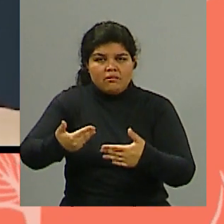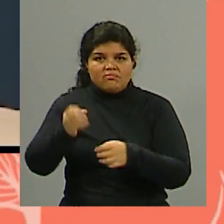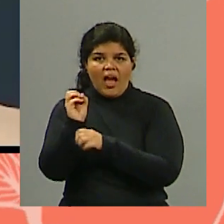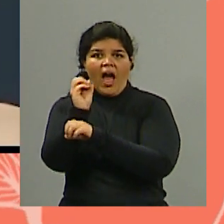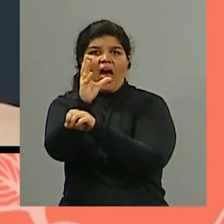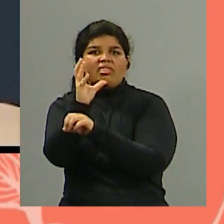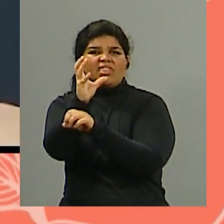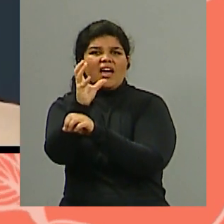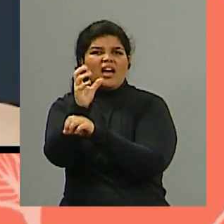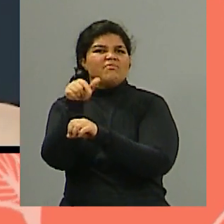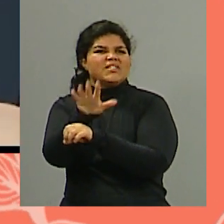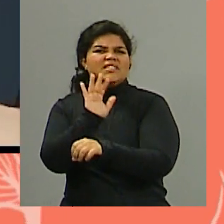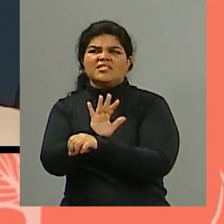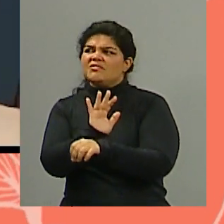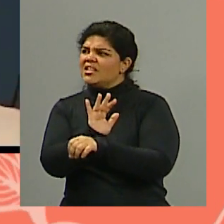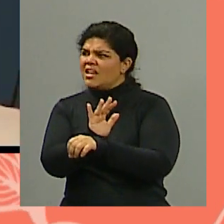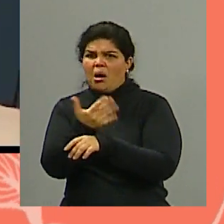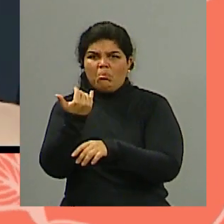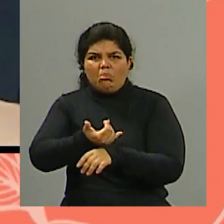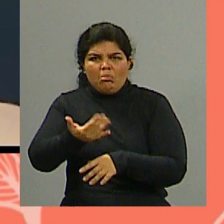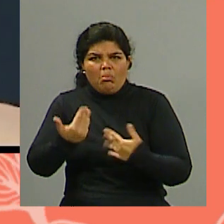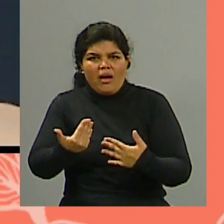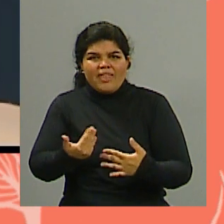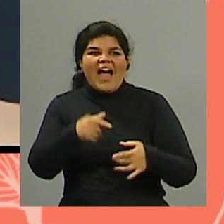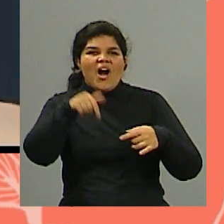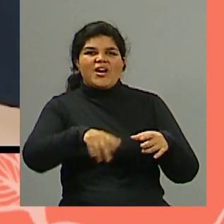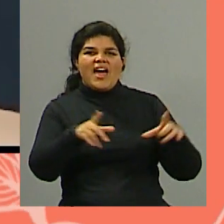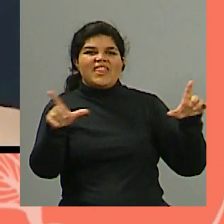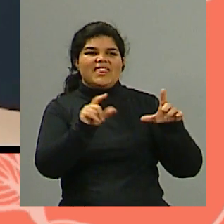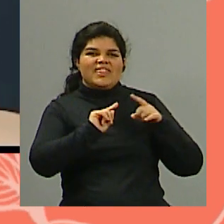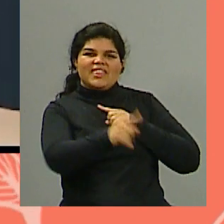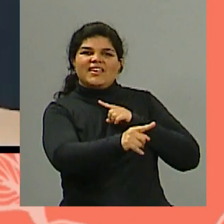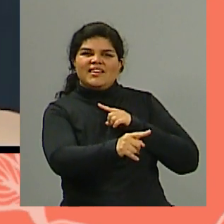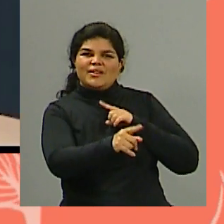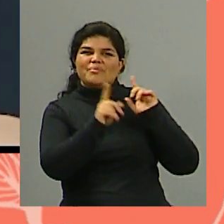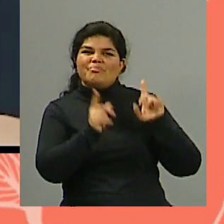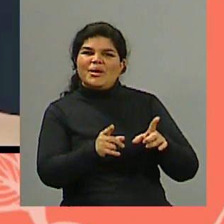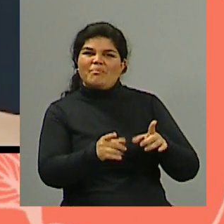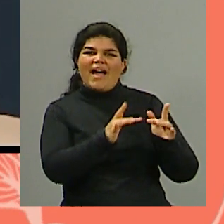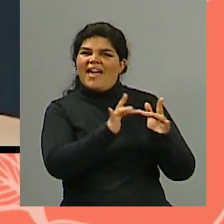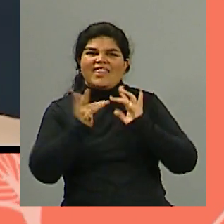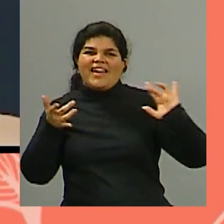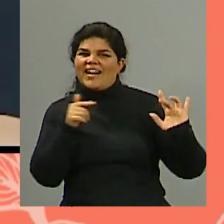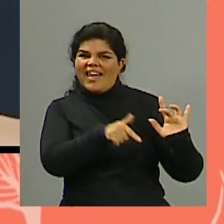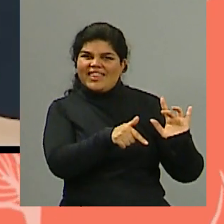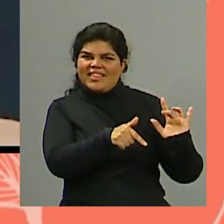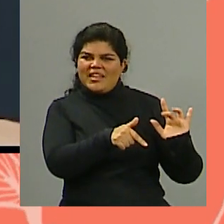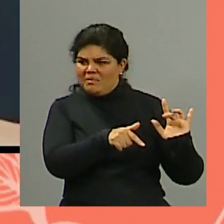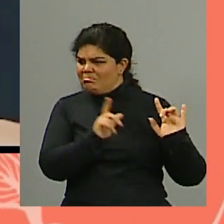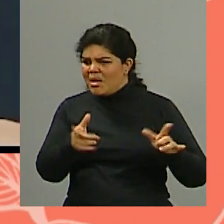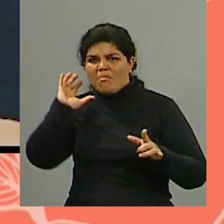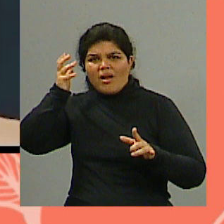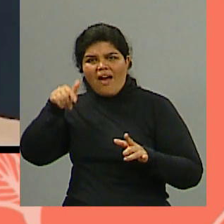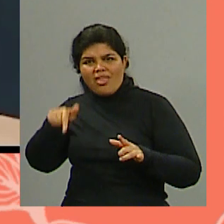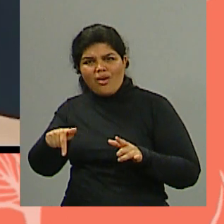una excusa, bueno, pero por el streaming, con esa maravilla que son las comunicaciones de internet, literalmente desde aquí nos pueden